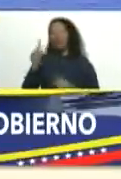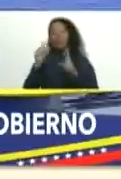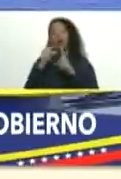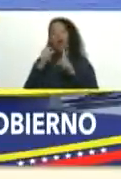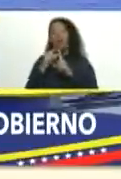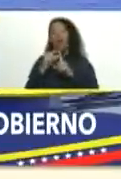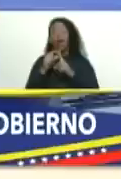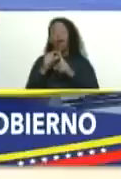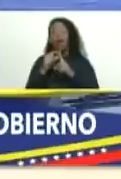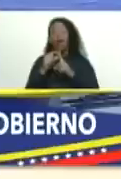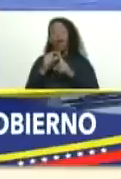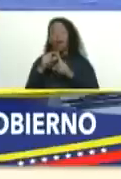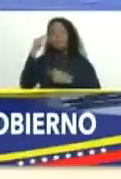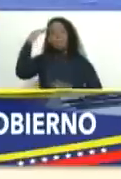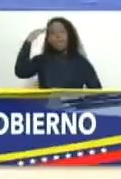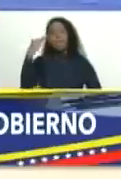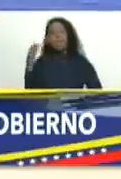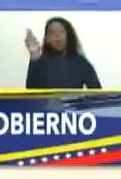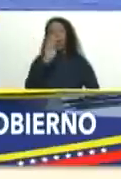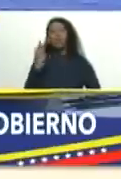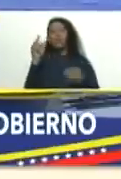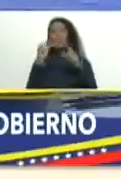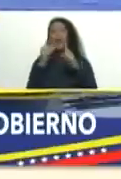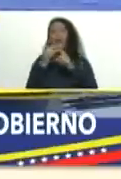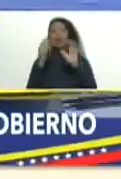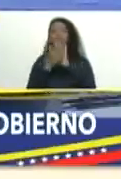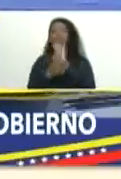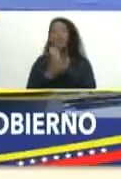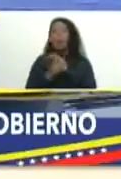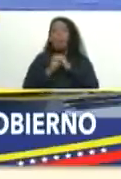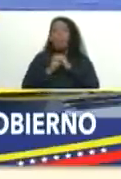filas militares. ¿Mm?